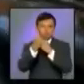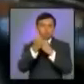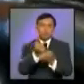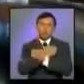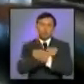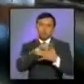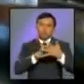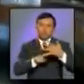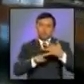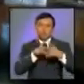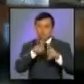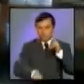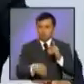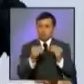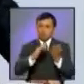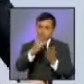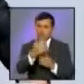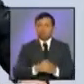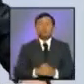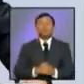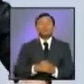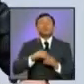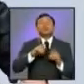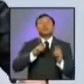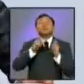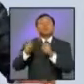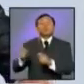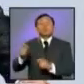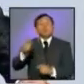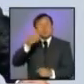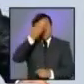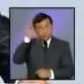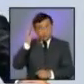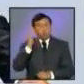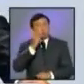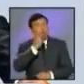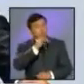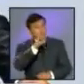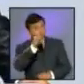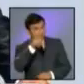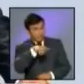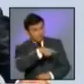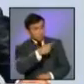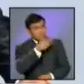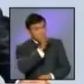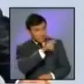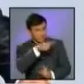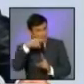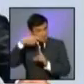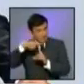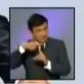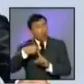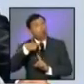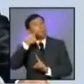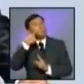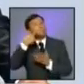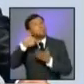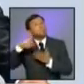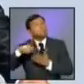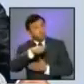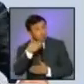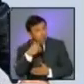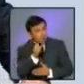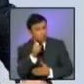lo peor si todavía hay gente que no lo quiere ver no lo va a poder ver para poder darse cuenta de